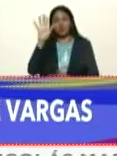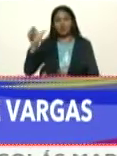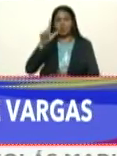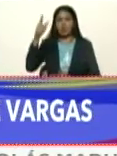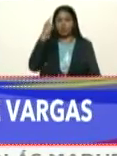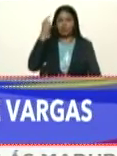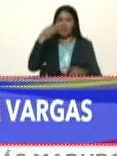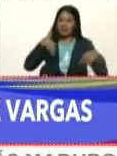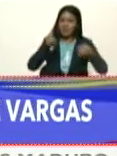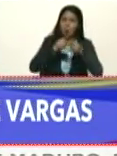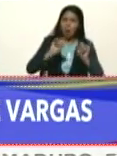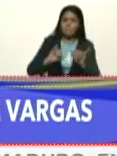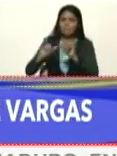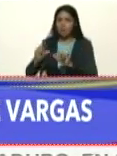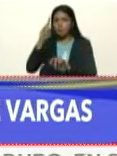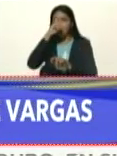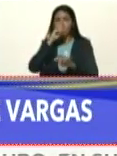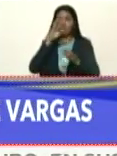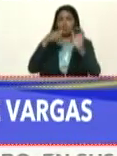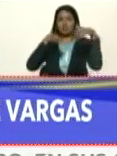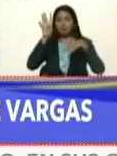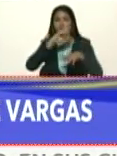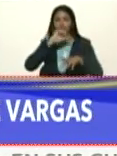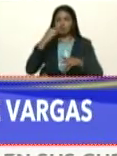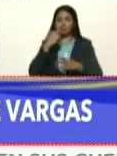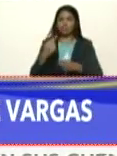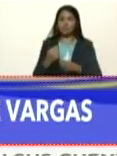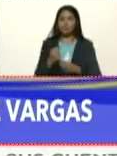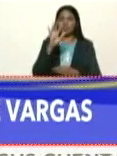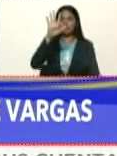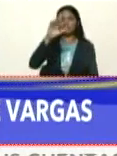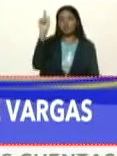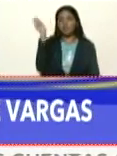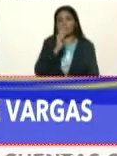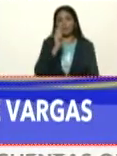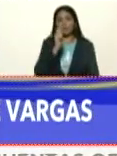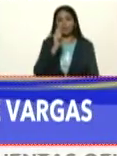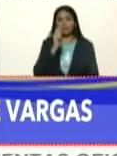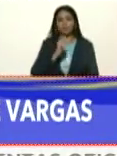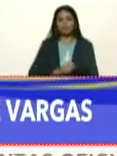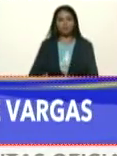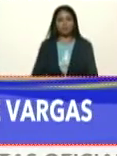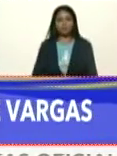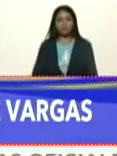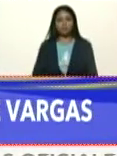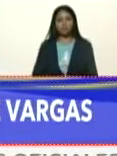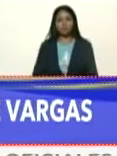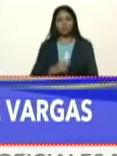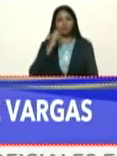hoy, del mismo año 19, estaríamos hablando de 5 meses